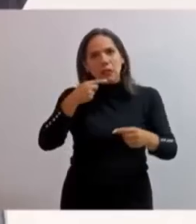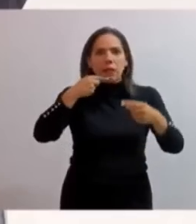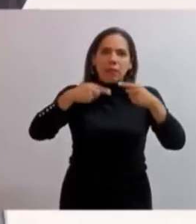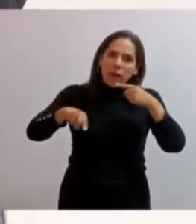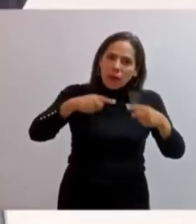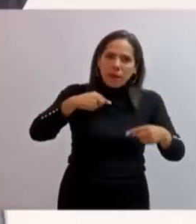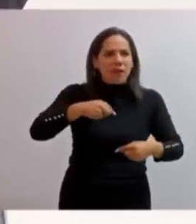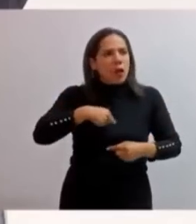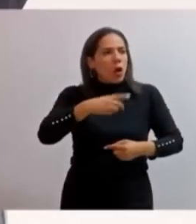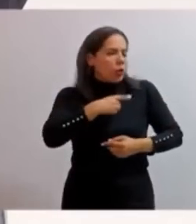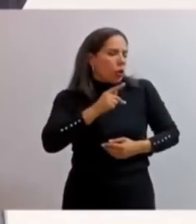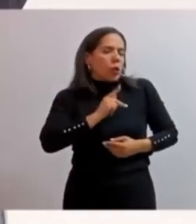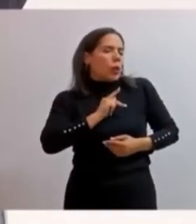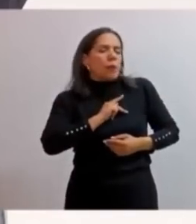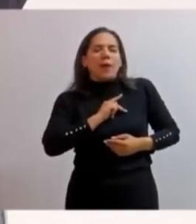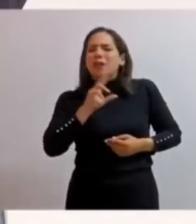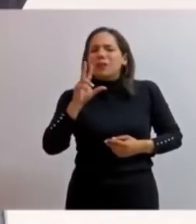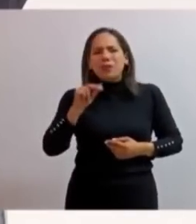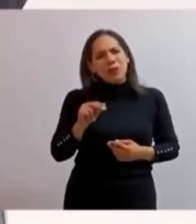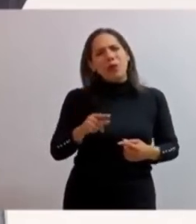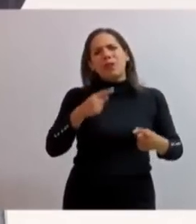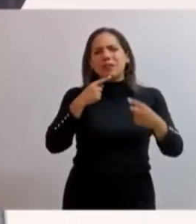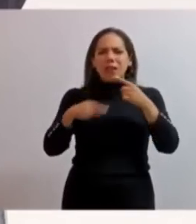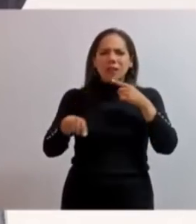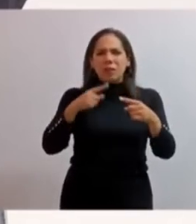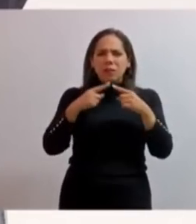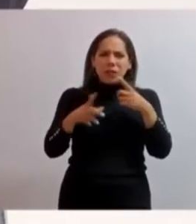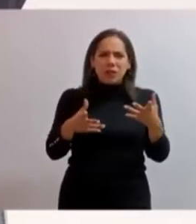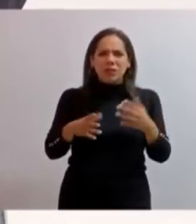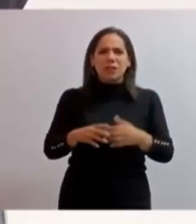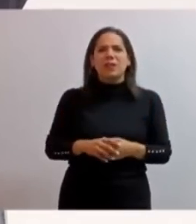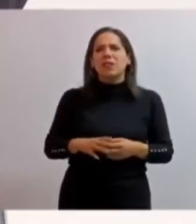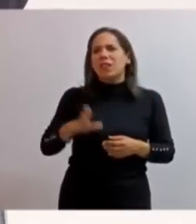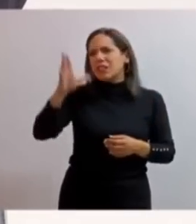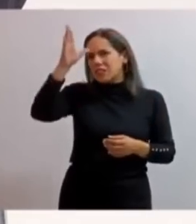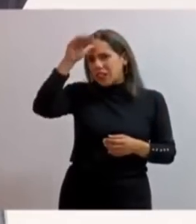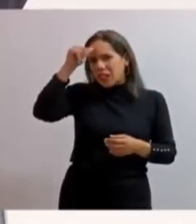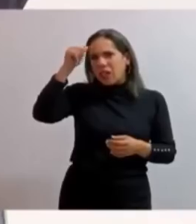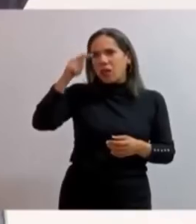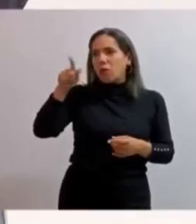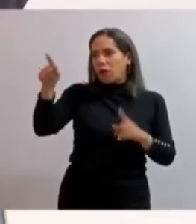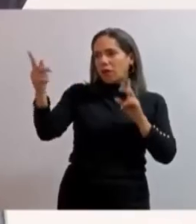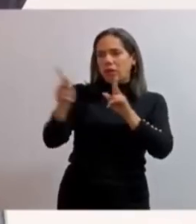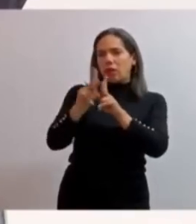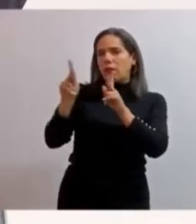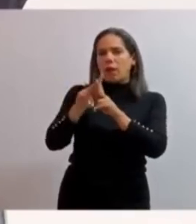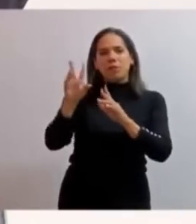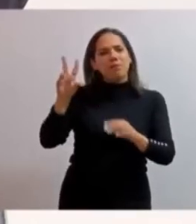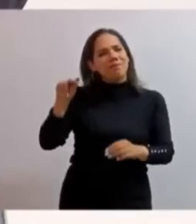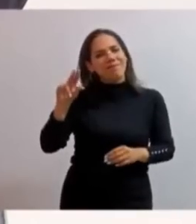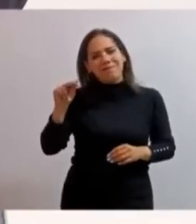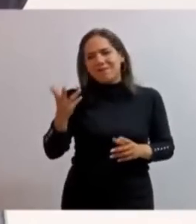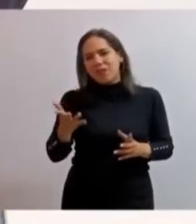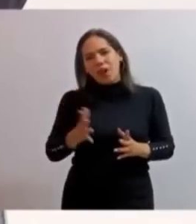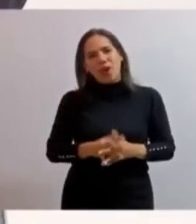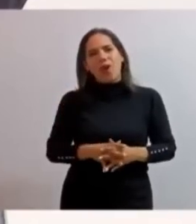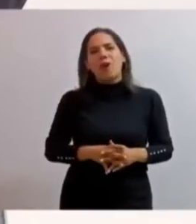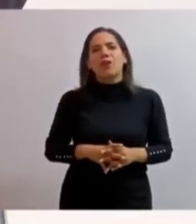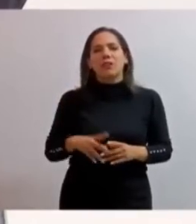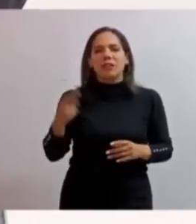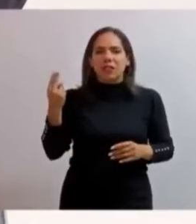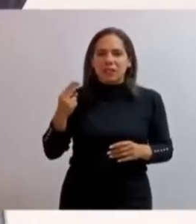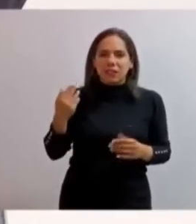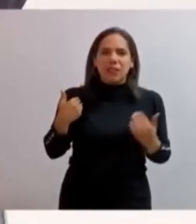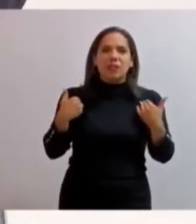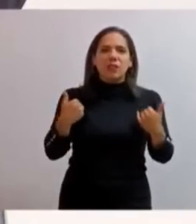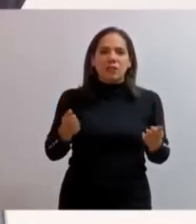cosas personales. Venimos de una educación donde creemos que no estar de acuerdo es pelear. Los padres, maestros, debemos ser